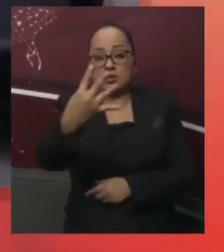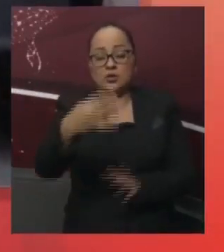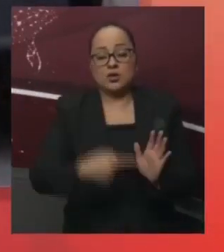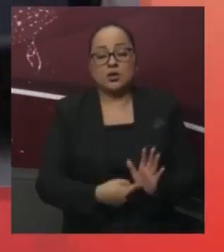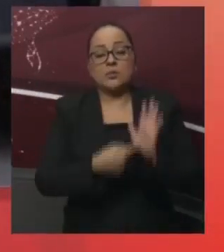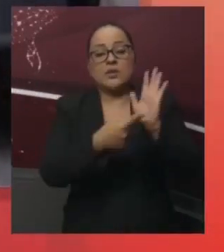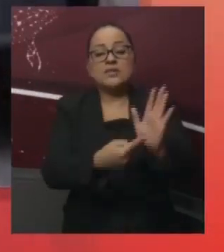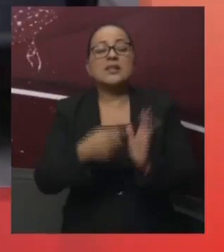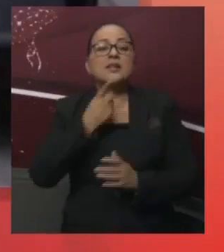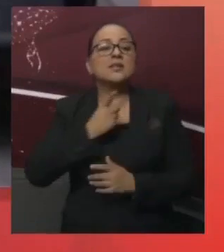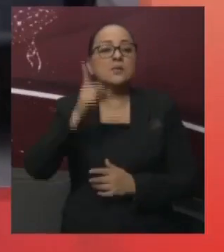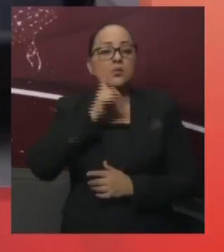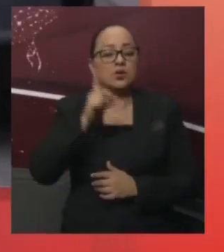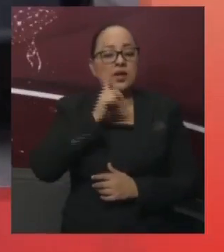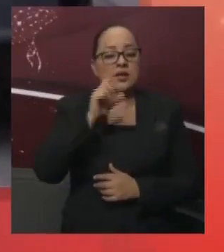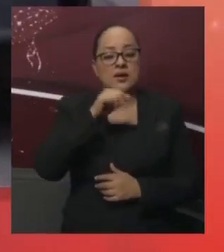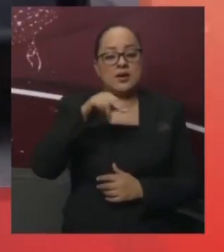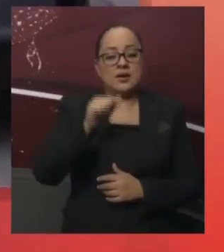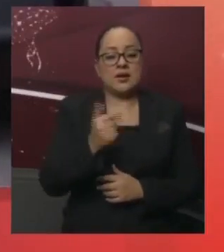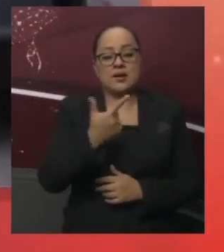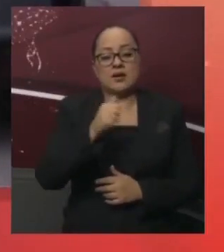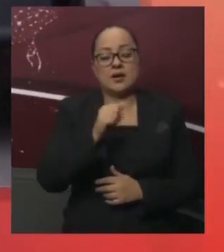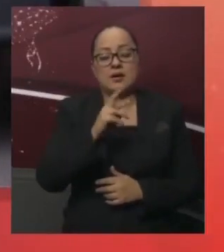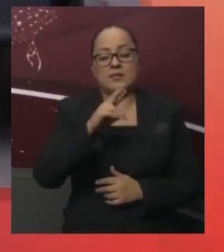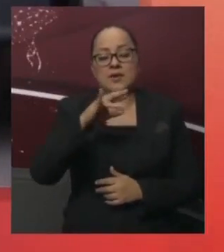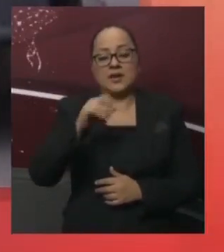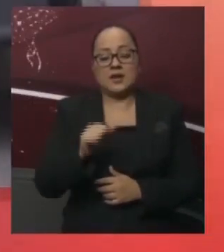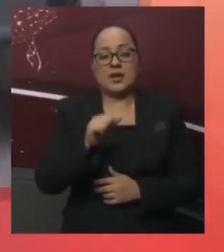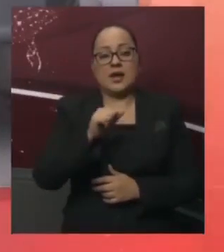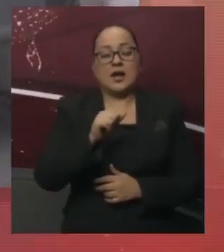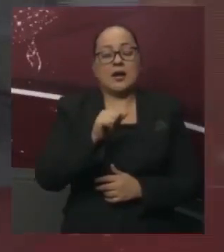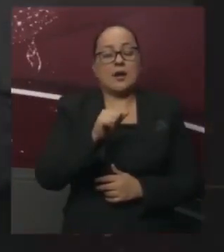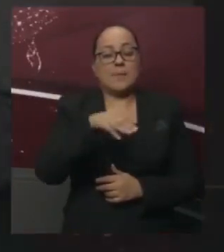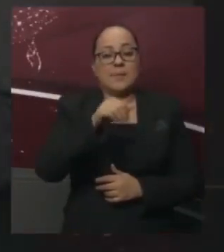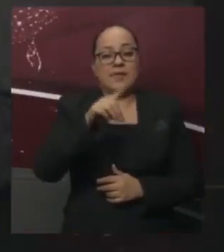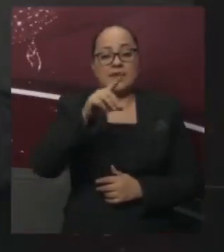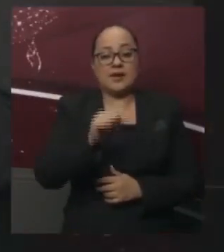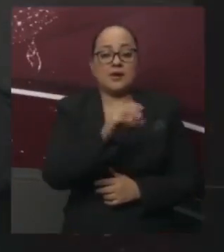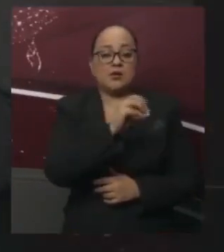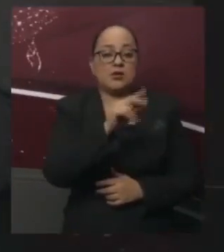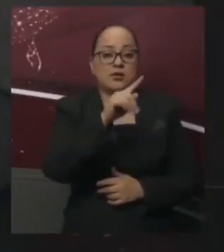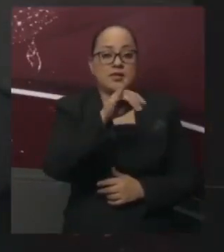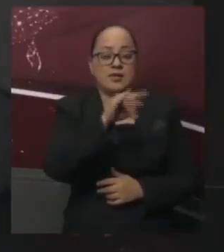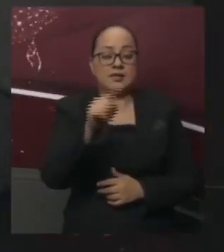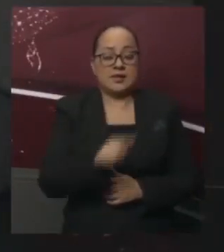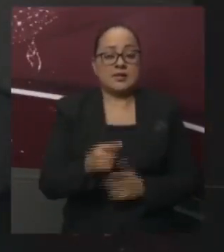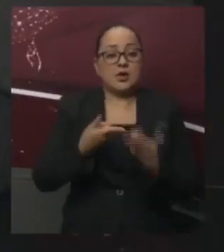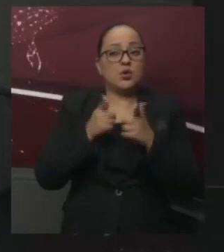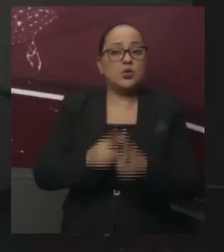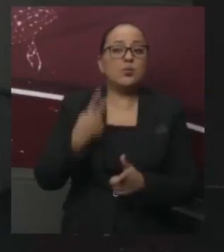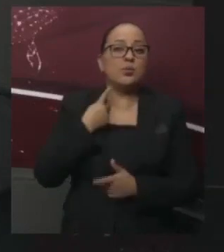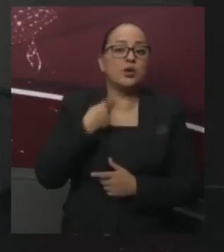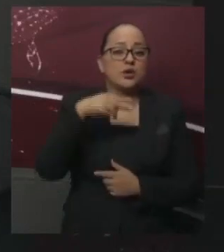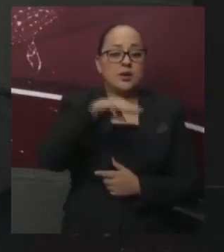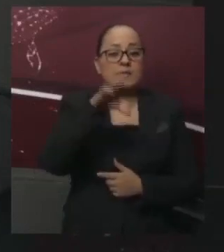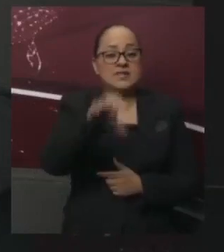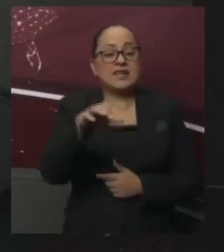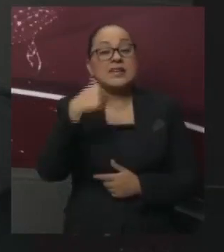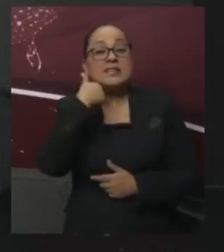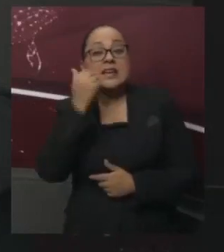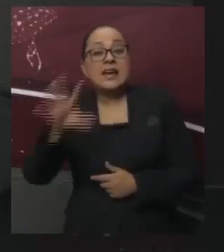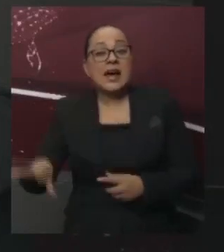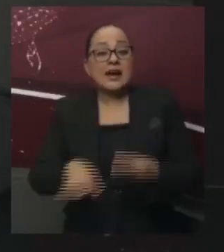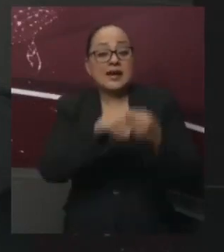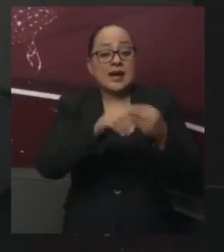la diputada Ana Gabriela Medina Ortiz, de Movimiento Ciudadano. Ella propone agregar 3 párrafos